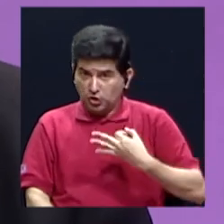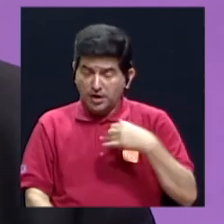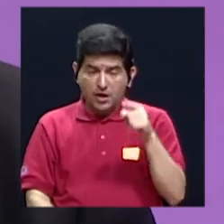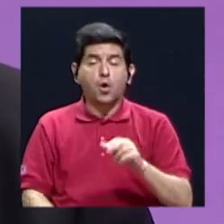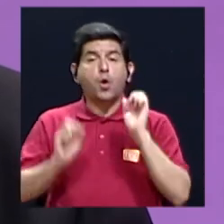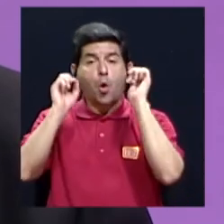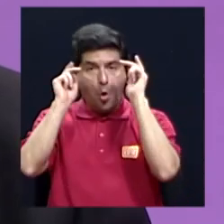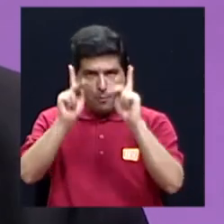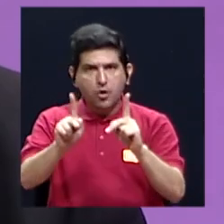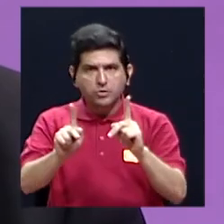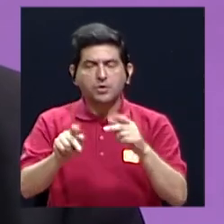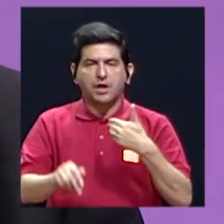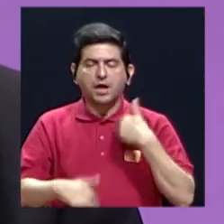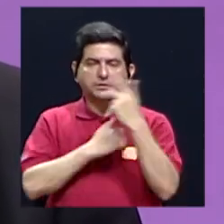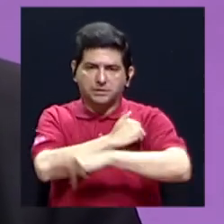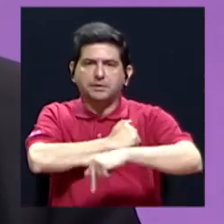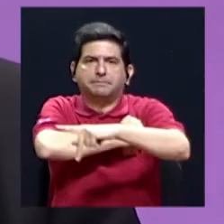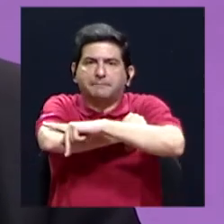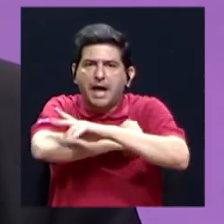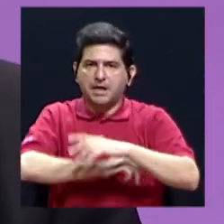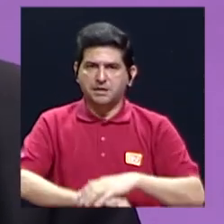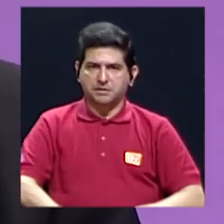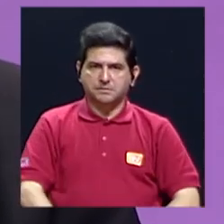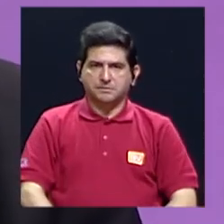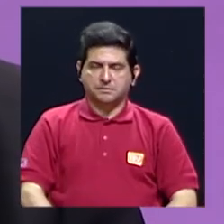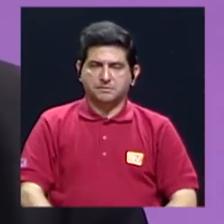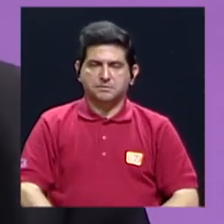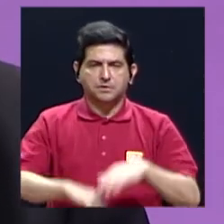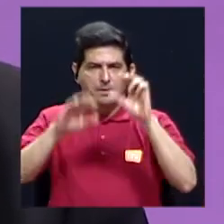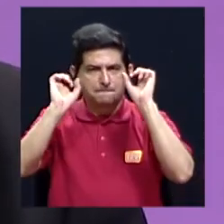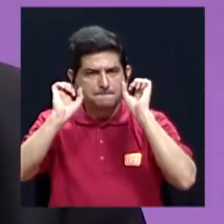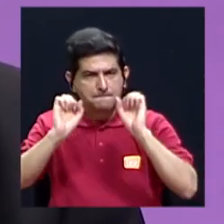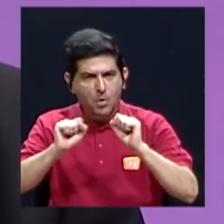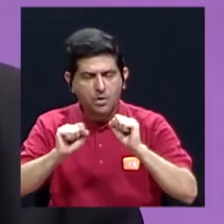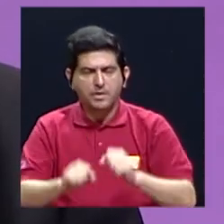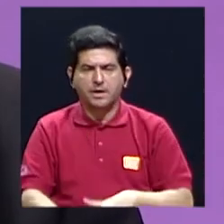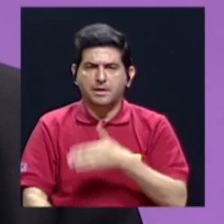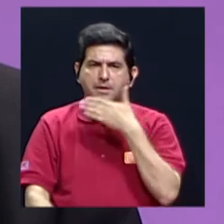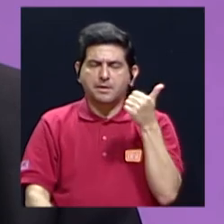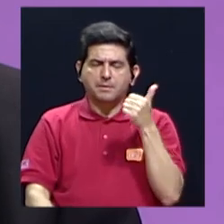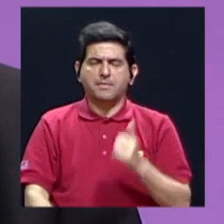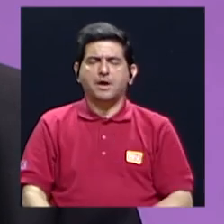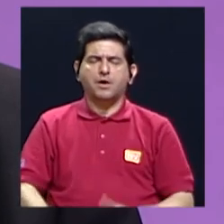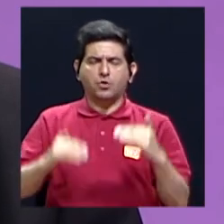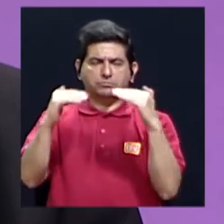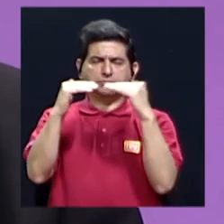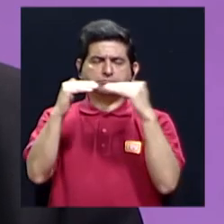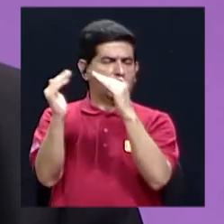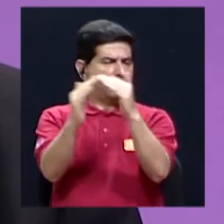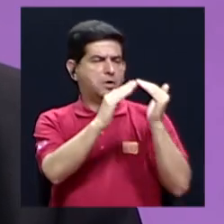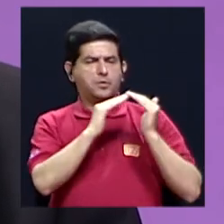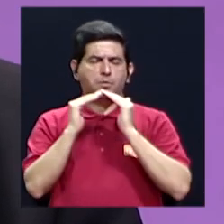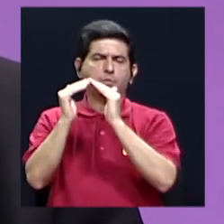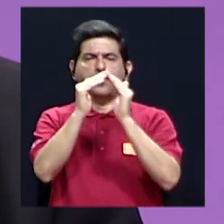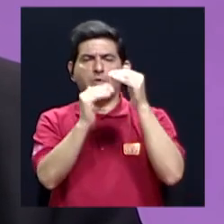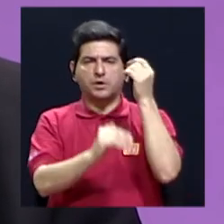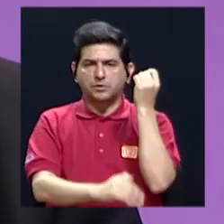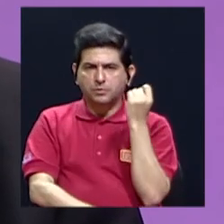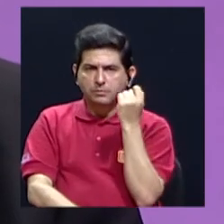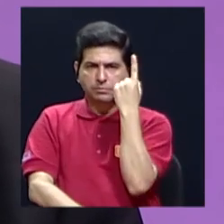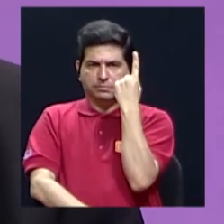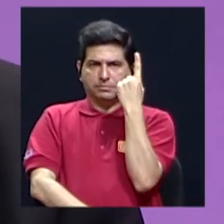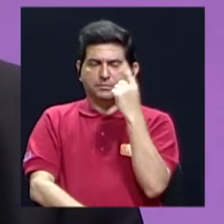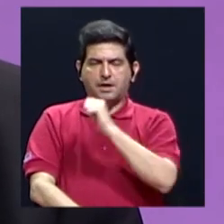una oportunidad que tiene el país para elevar el nivel de la población,